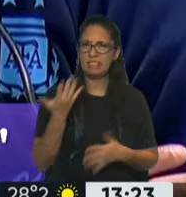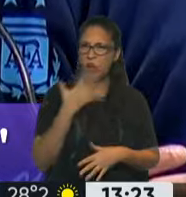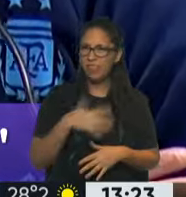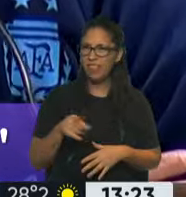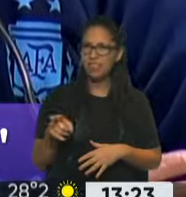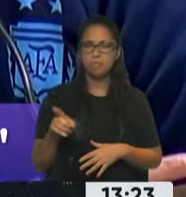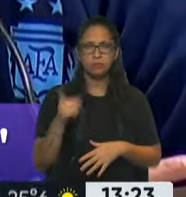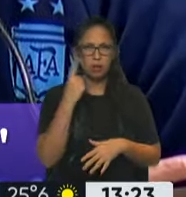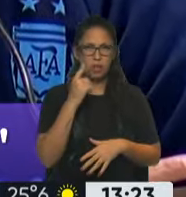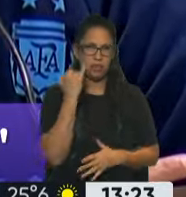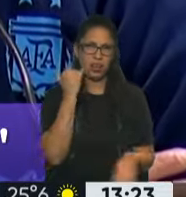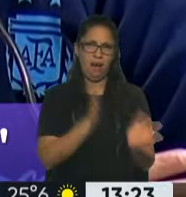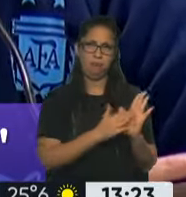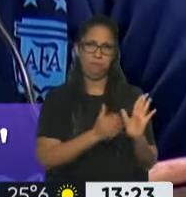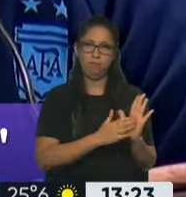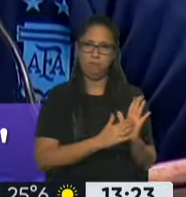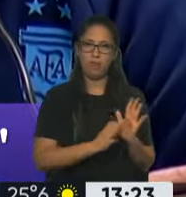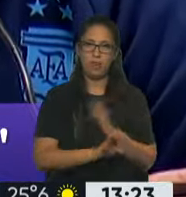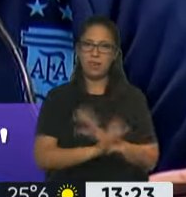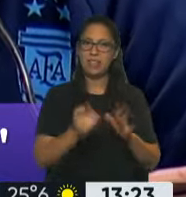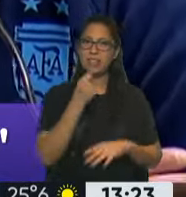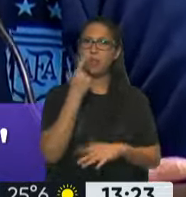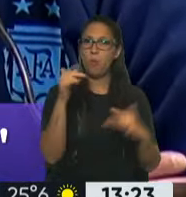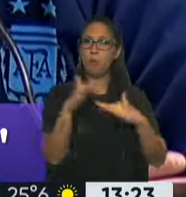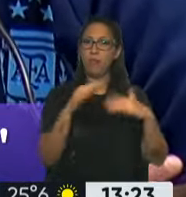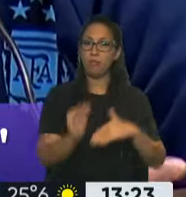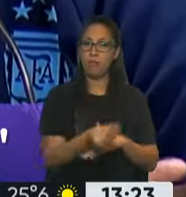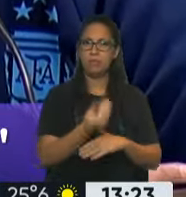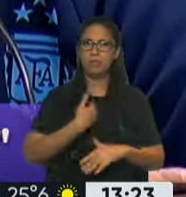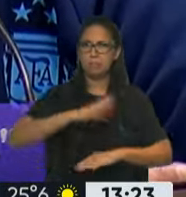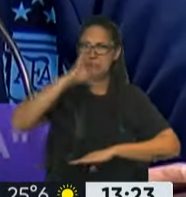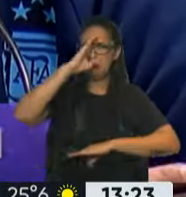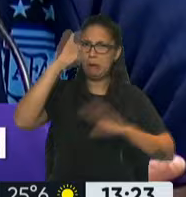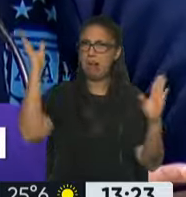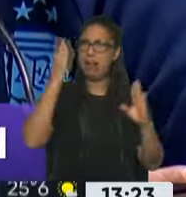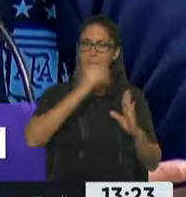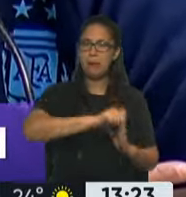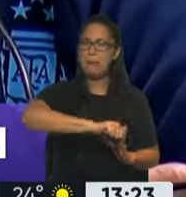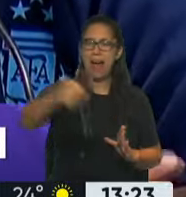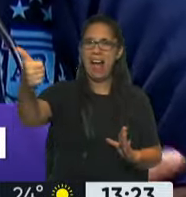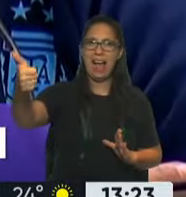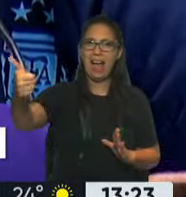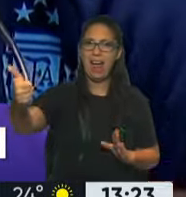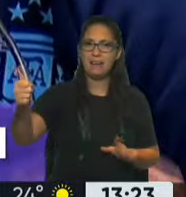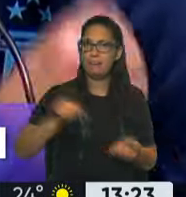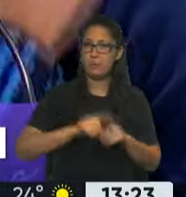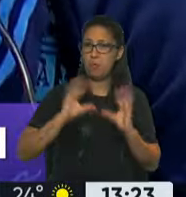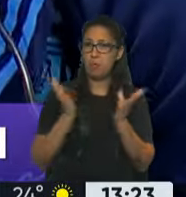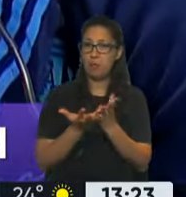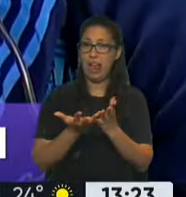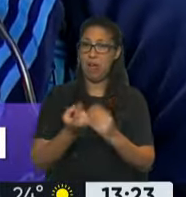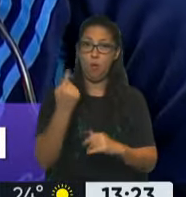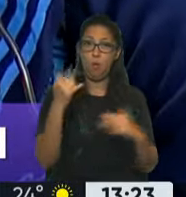dado muestras ya que cuando pierde un partido se enoja y empieza a ganar y no para más. Lo mismo pasó en el Mundial, perdió el primer